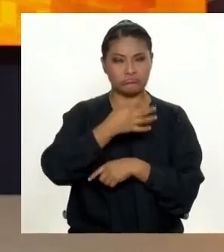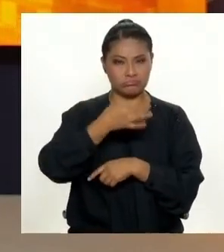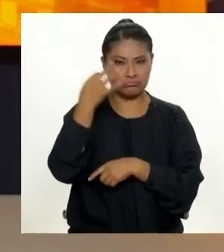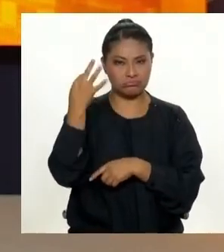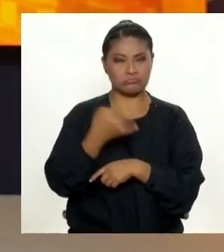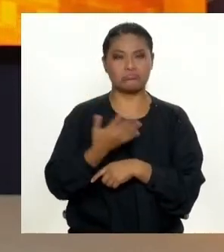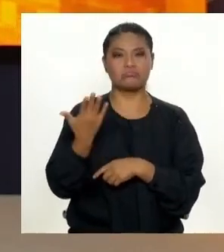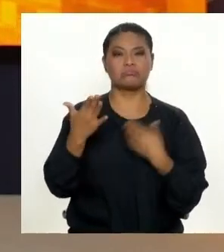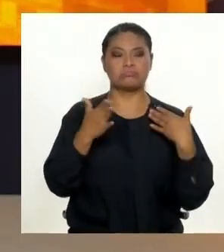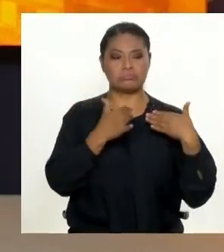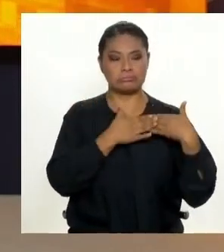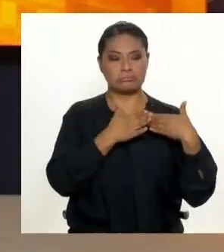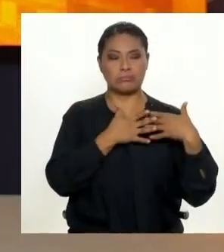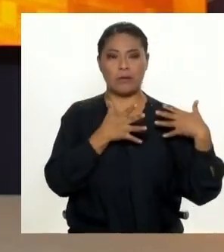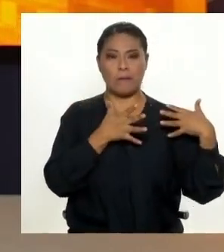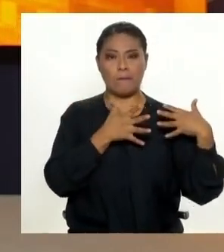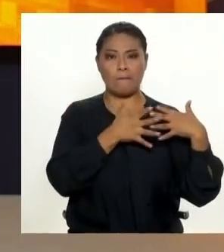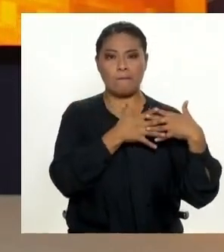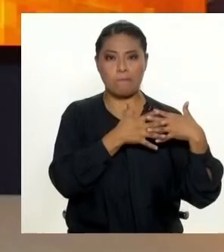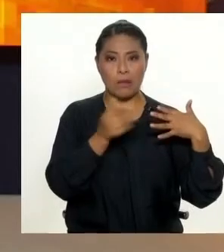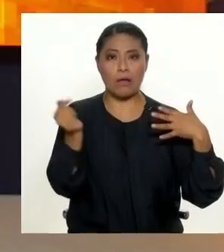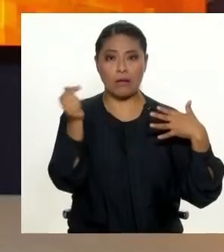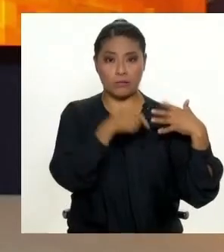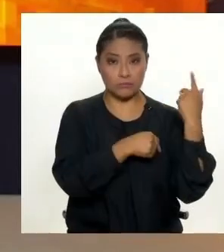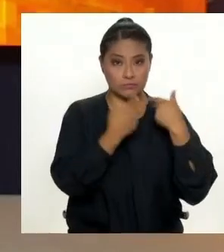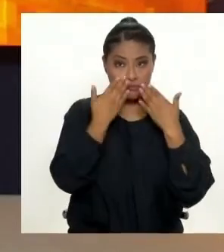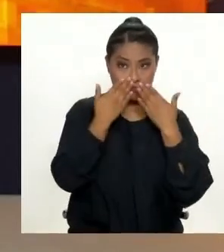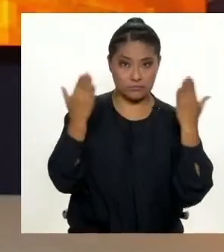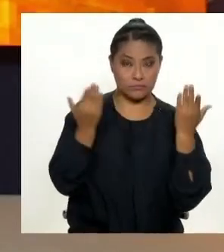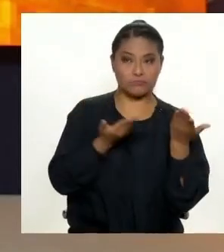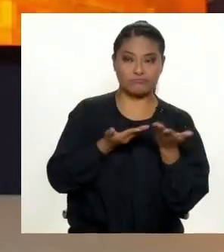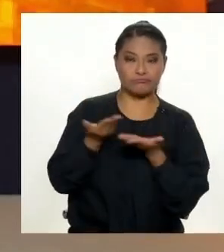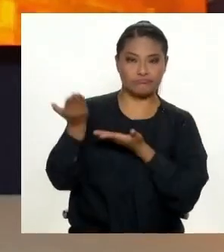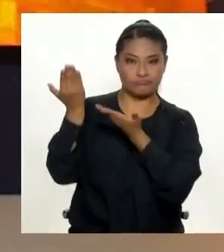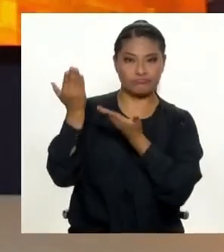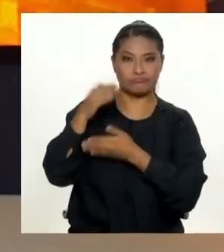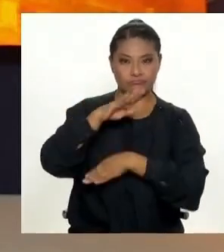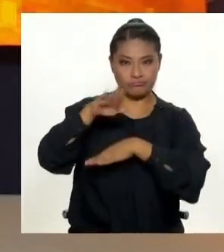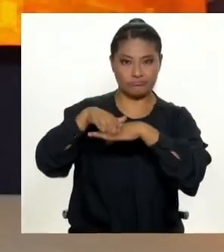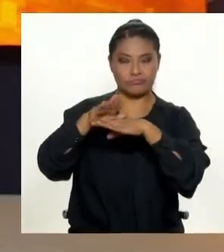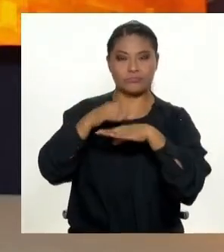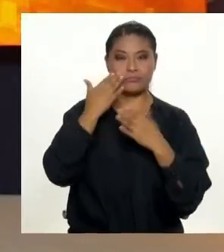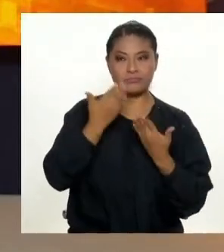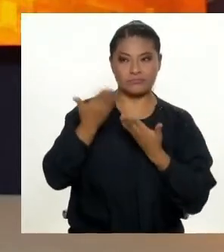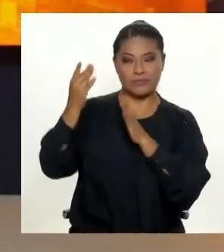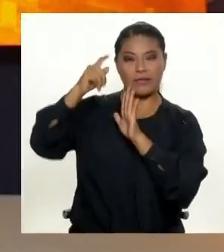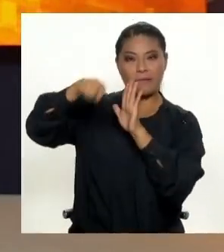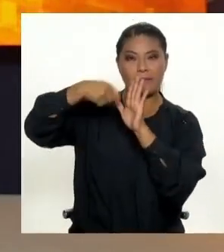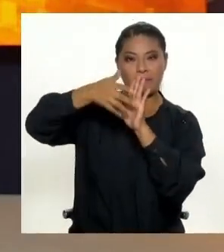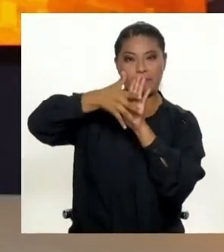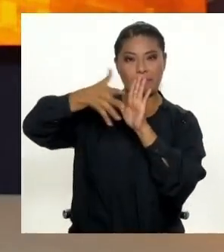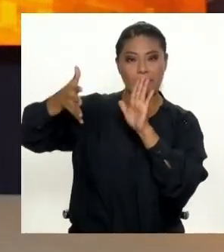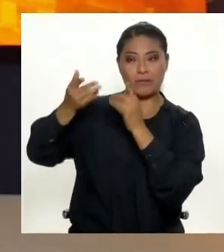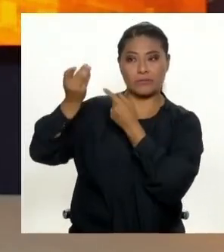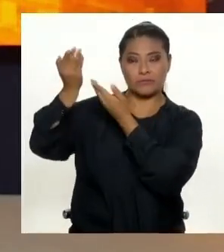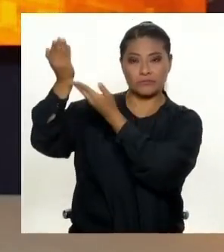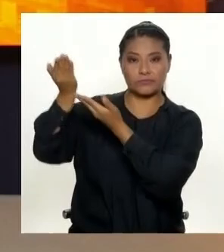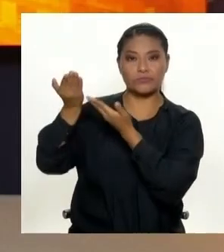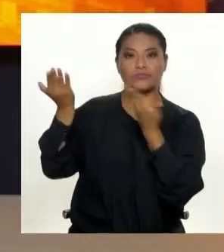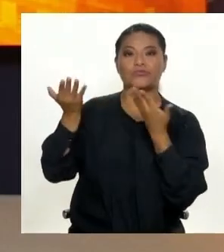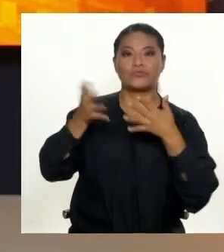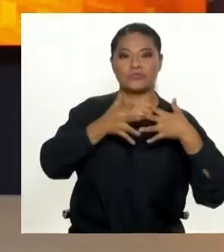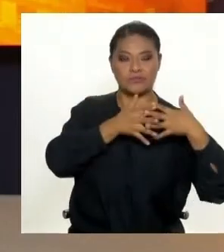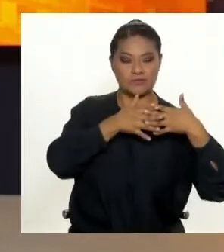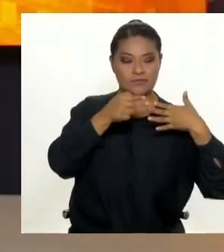cerca de la realidad. ¿Quieren verlo? ¿No nos creen? Invitamos a todos ustedes a que vean este video de la Colla y el Inca en